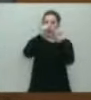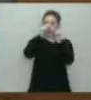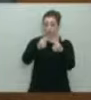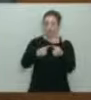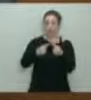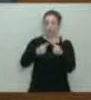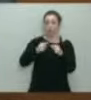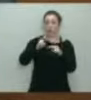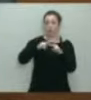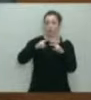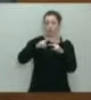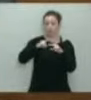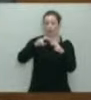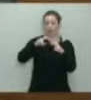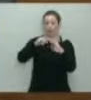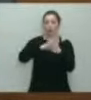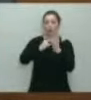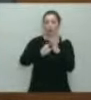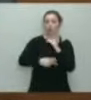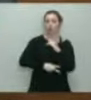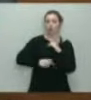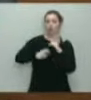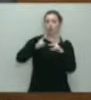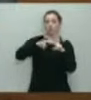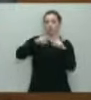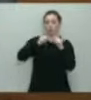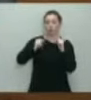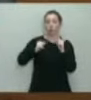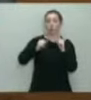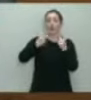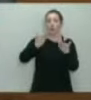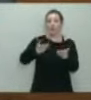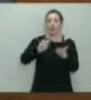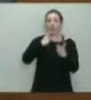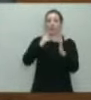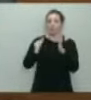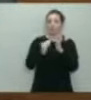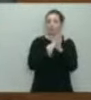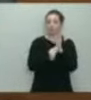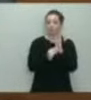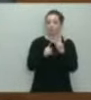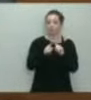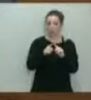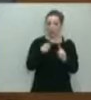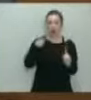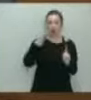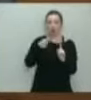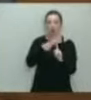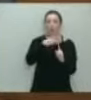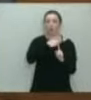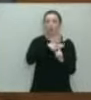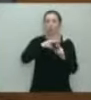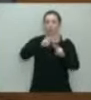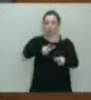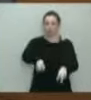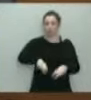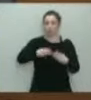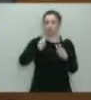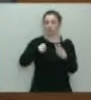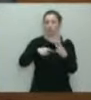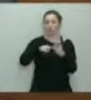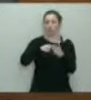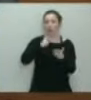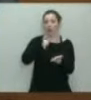Principado de Asturias para el año 2013 se recogía en su articulado una serie de disposiciones por las que se reformaba el canon de